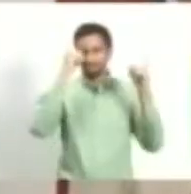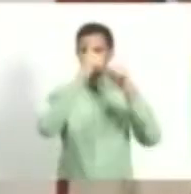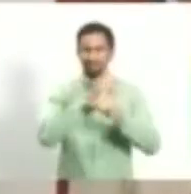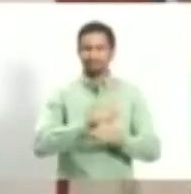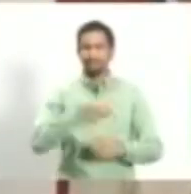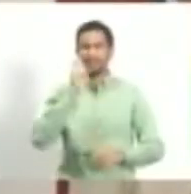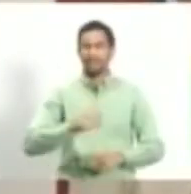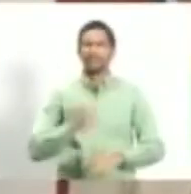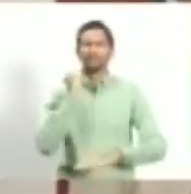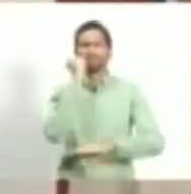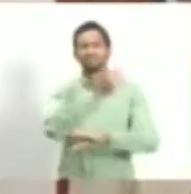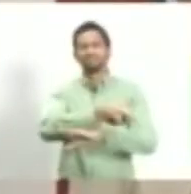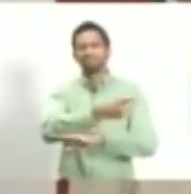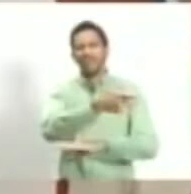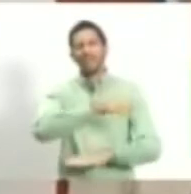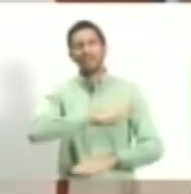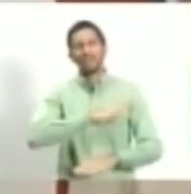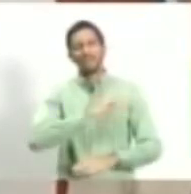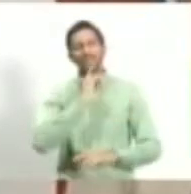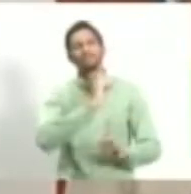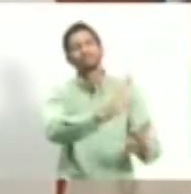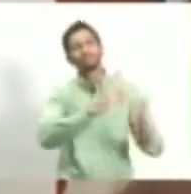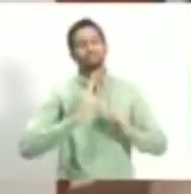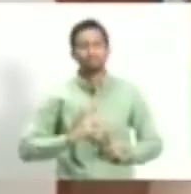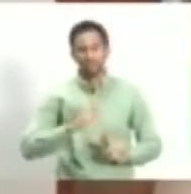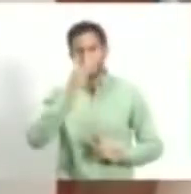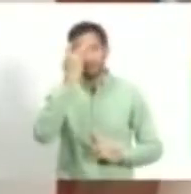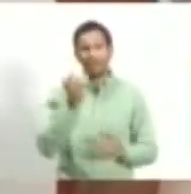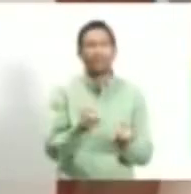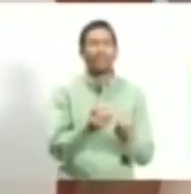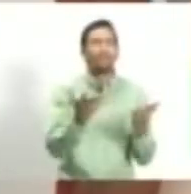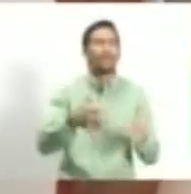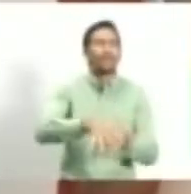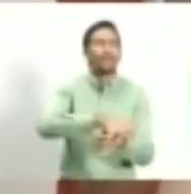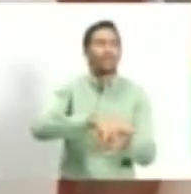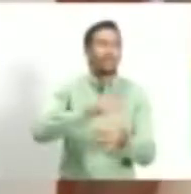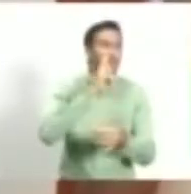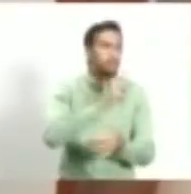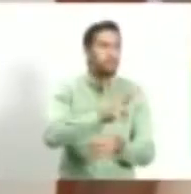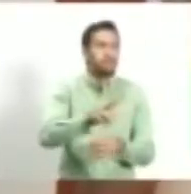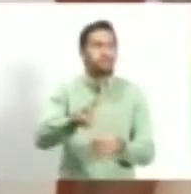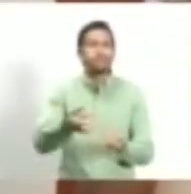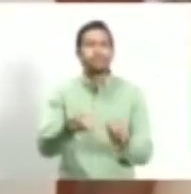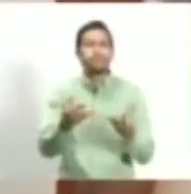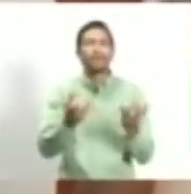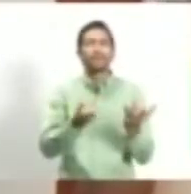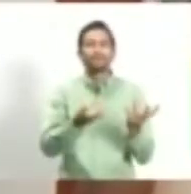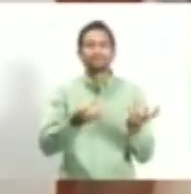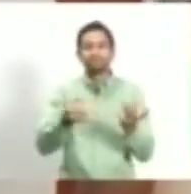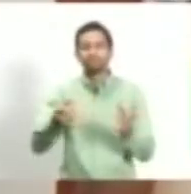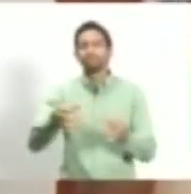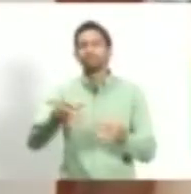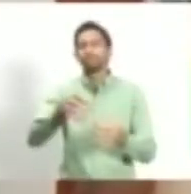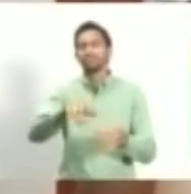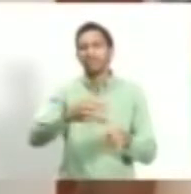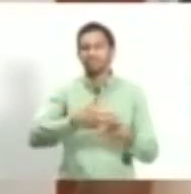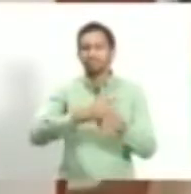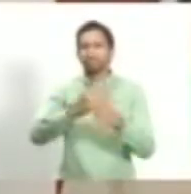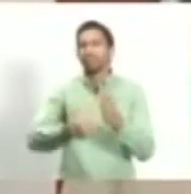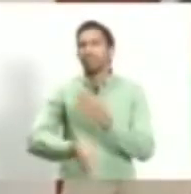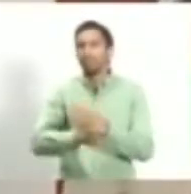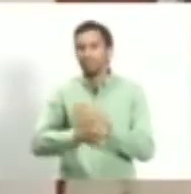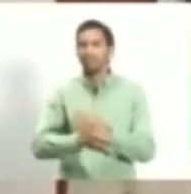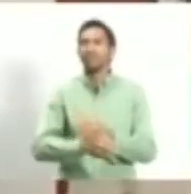responder la alcaldía es cuántos casos similares a esos hay en este momento en Cartagena y cuáles son las situaciones similares de